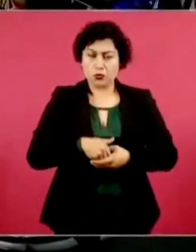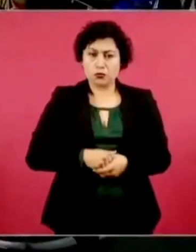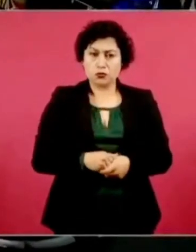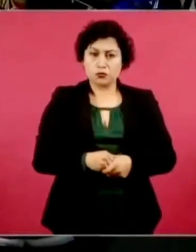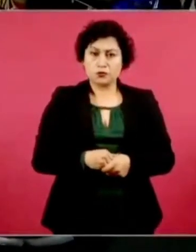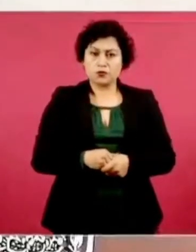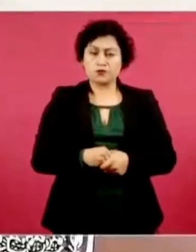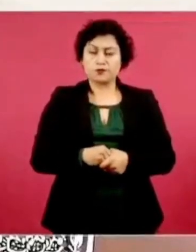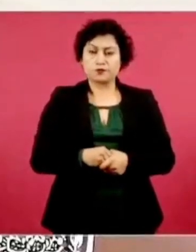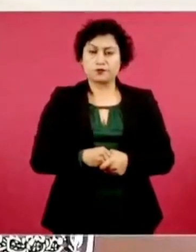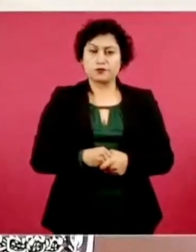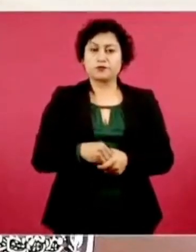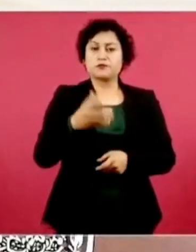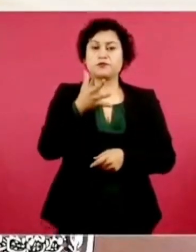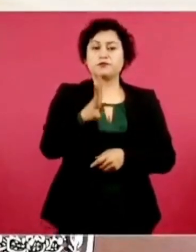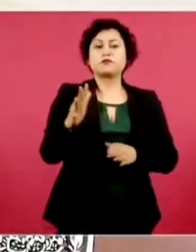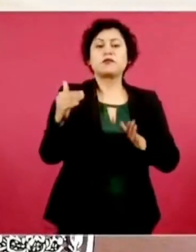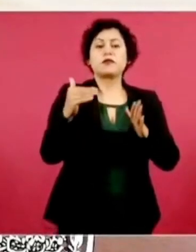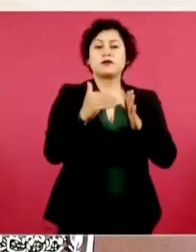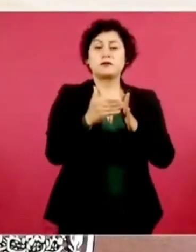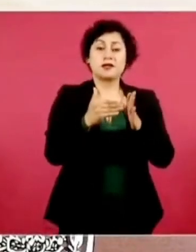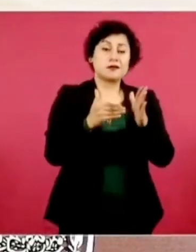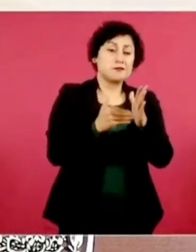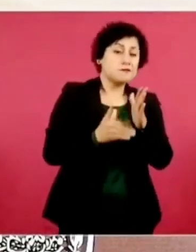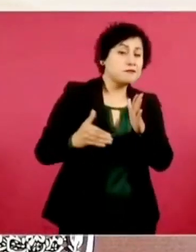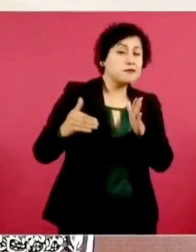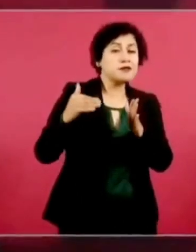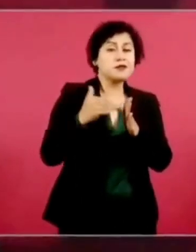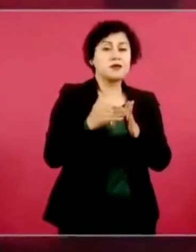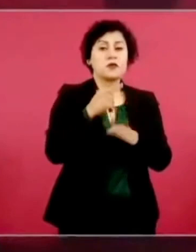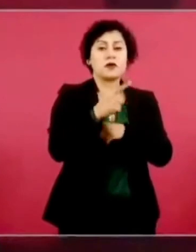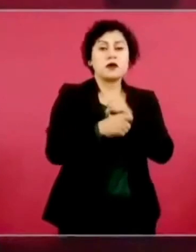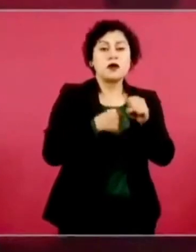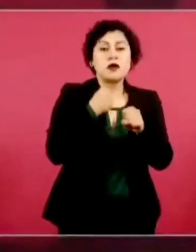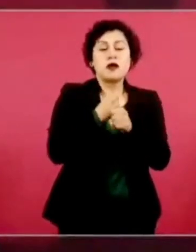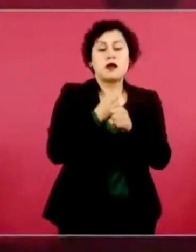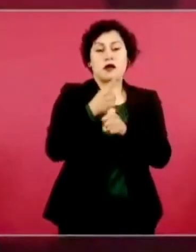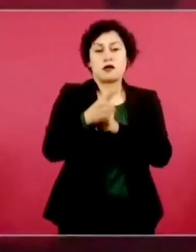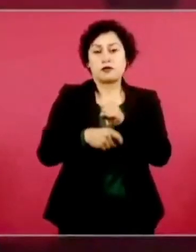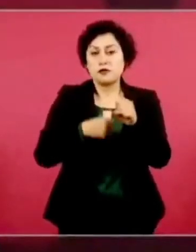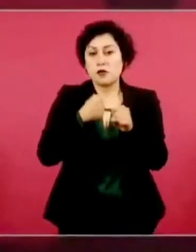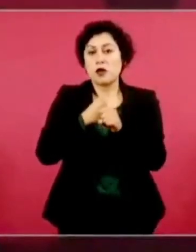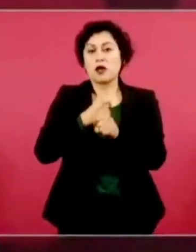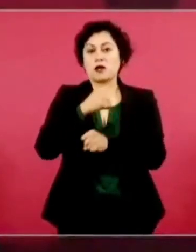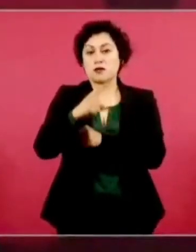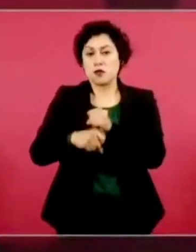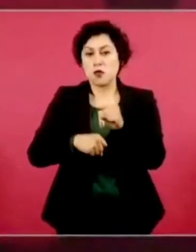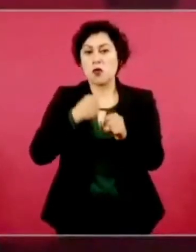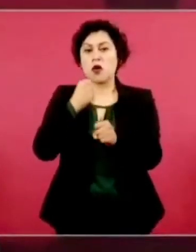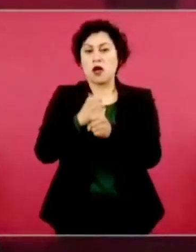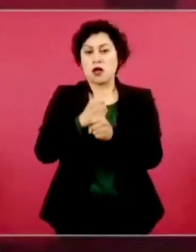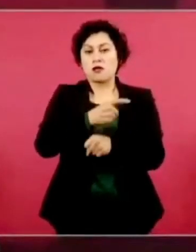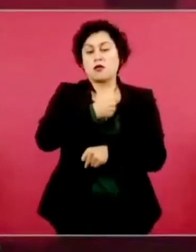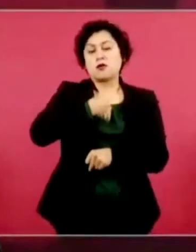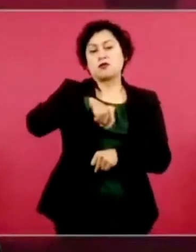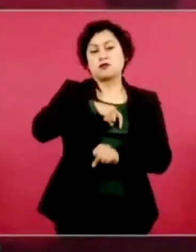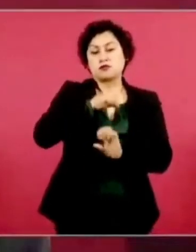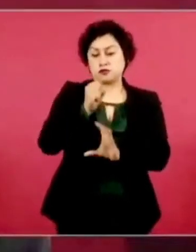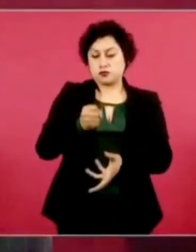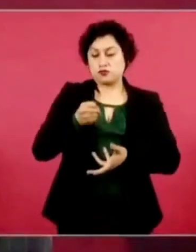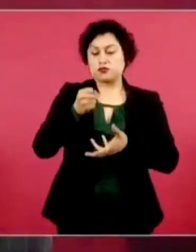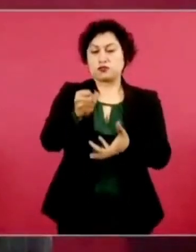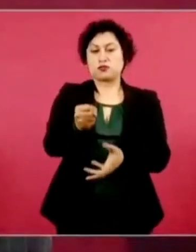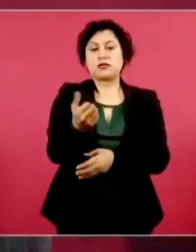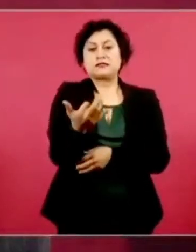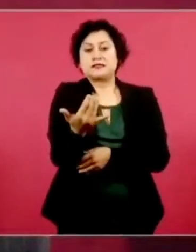como 10,000 millones al año. Hemos invertido como 50, 60,000 millones